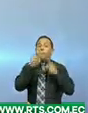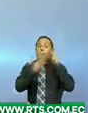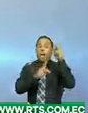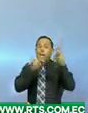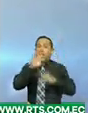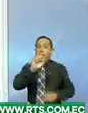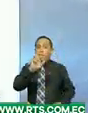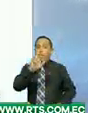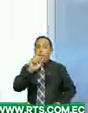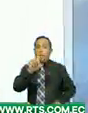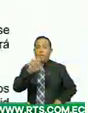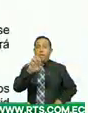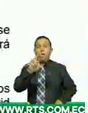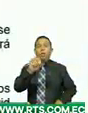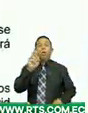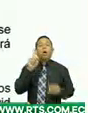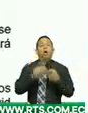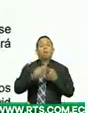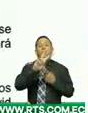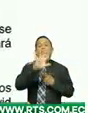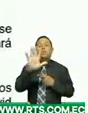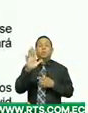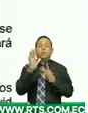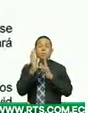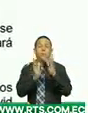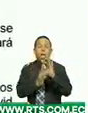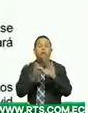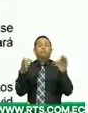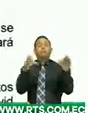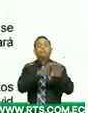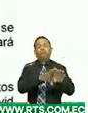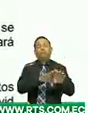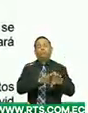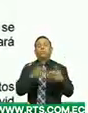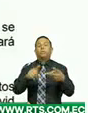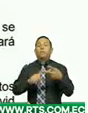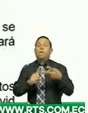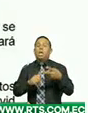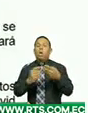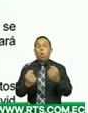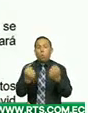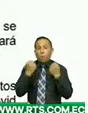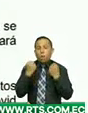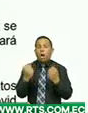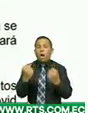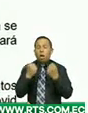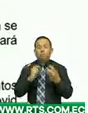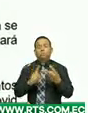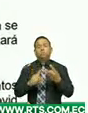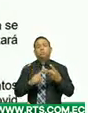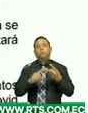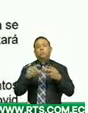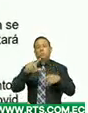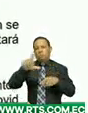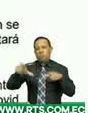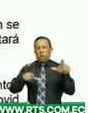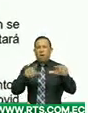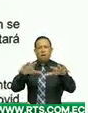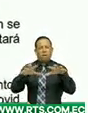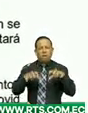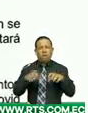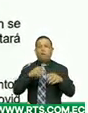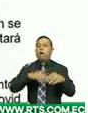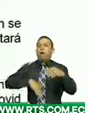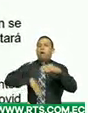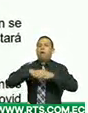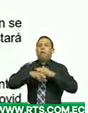abril, con excepción de su patio de comidas, operación de gimnasios y centros de entrenamiento hasta el 30% de su